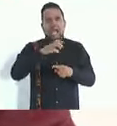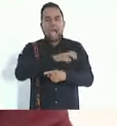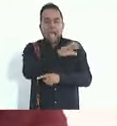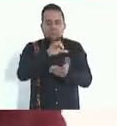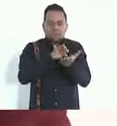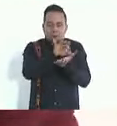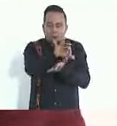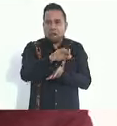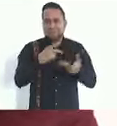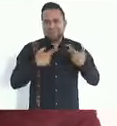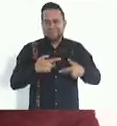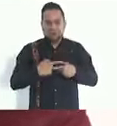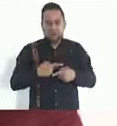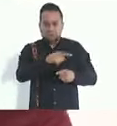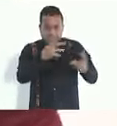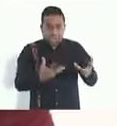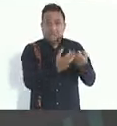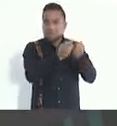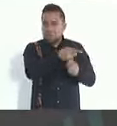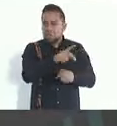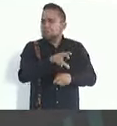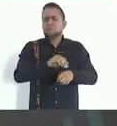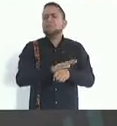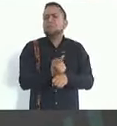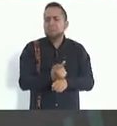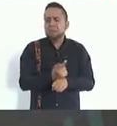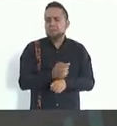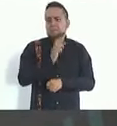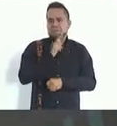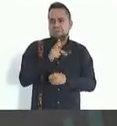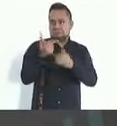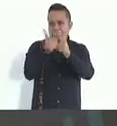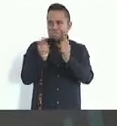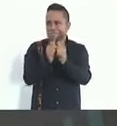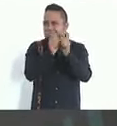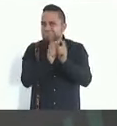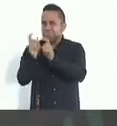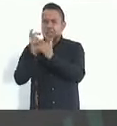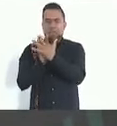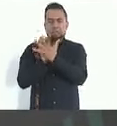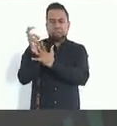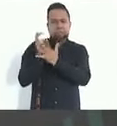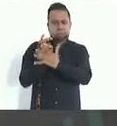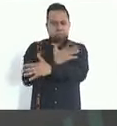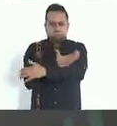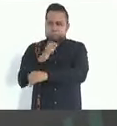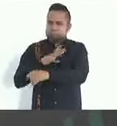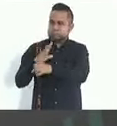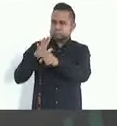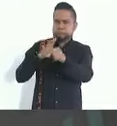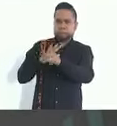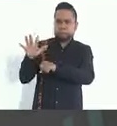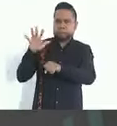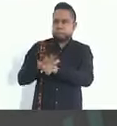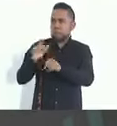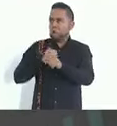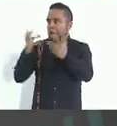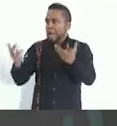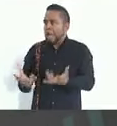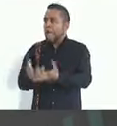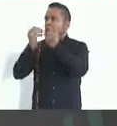No, rescató a los potentados y le pasó la